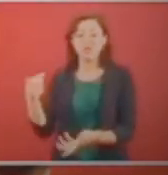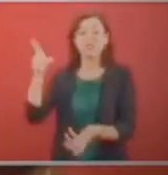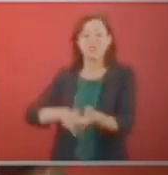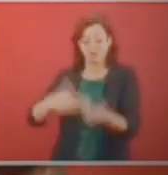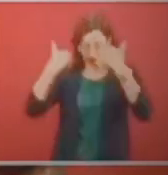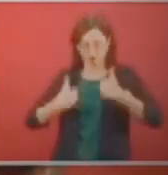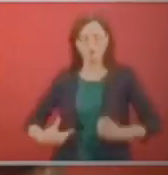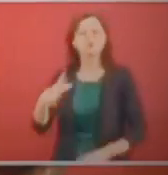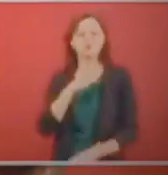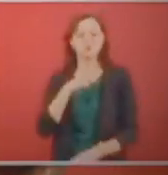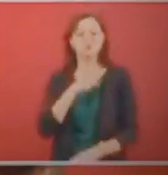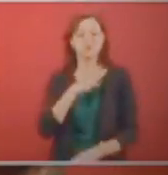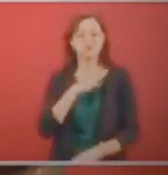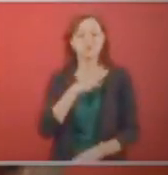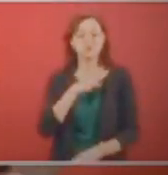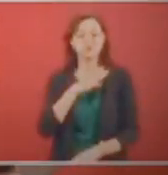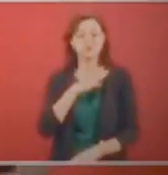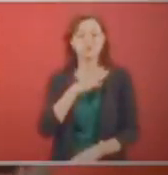ellos.